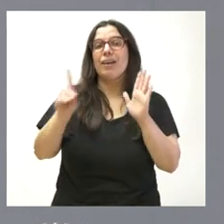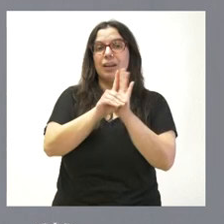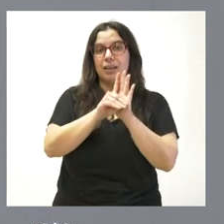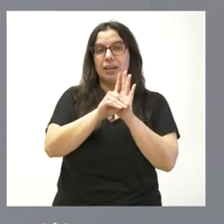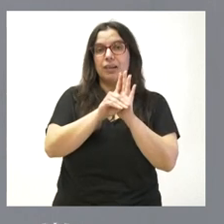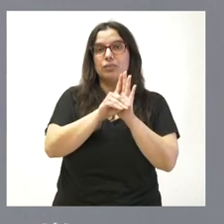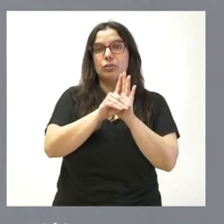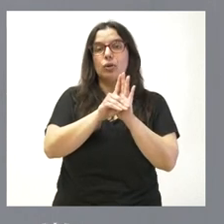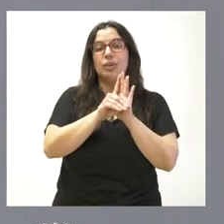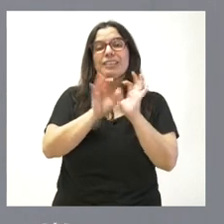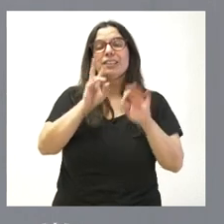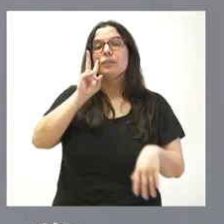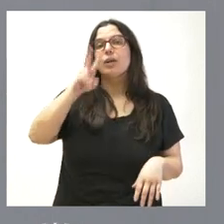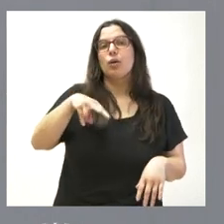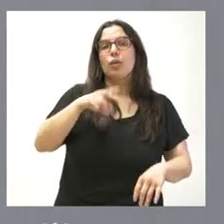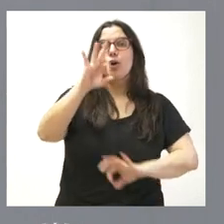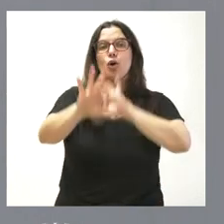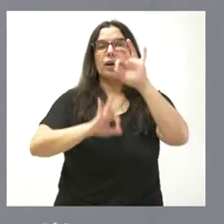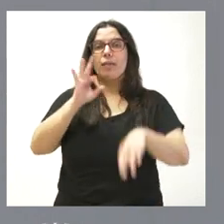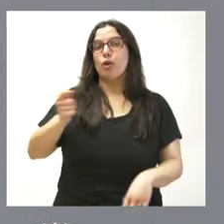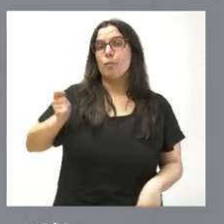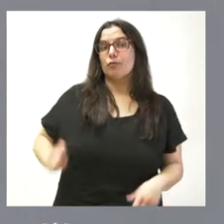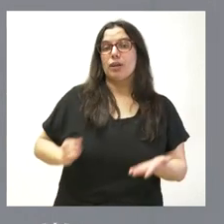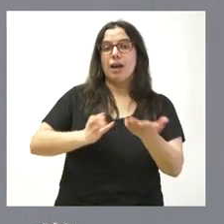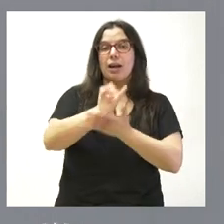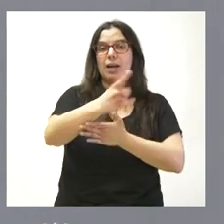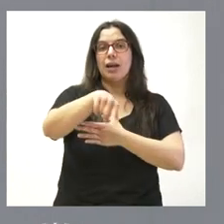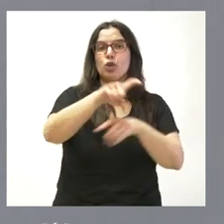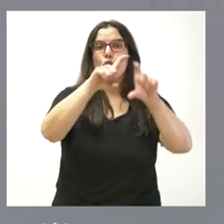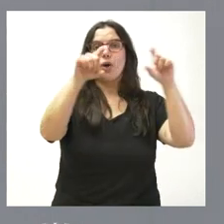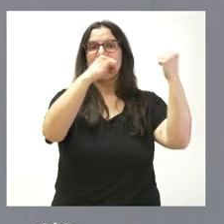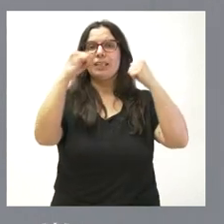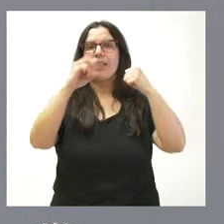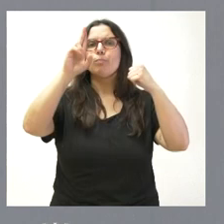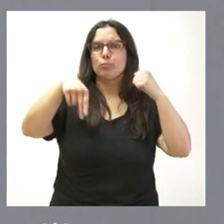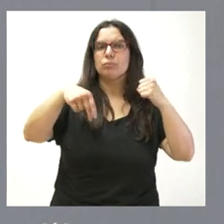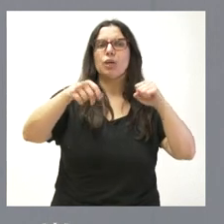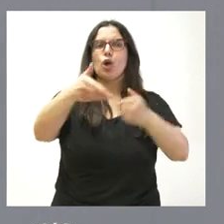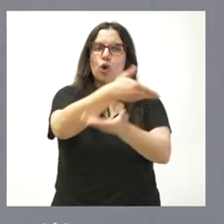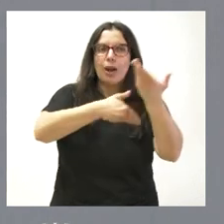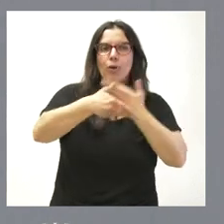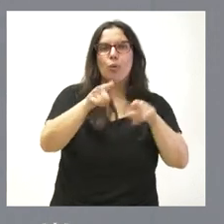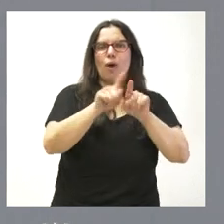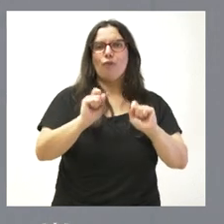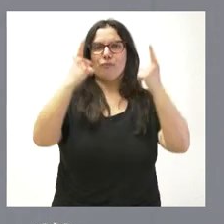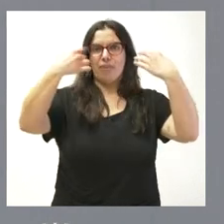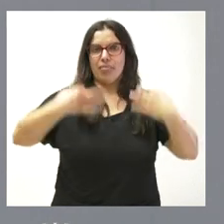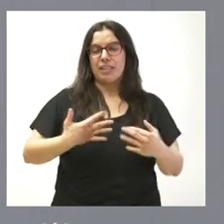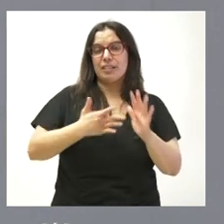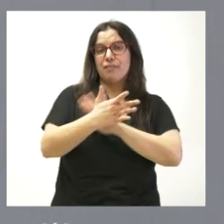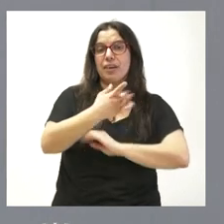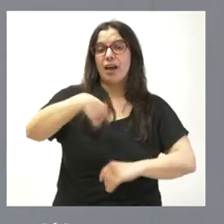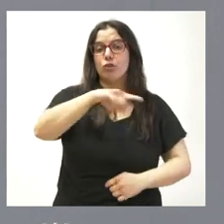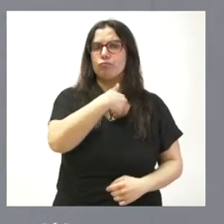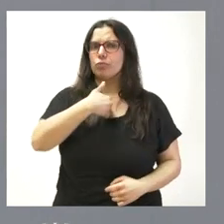que reconoce a las organizaciones profesionales agrarias como entidades colaboradoras se reconoce el importante